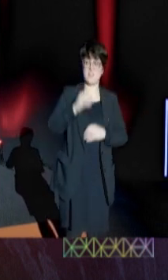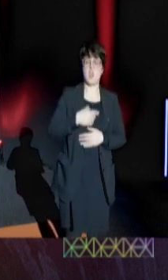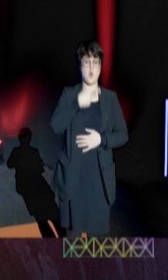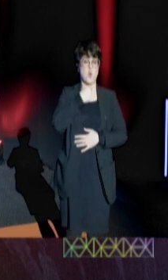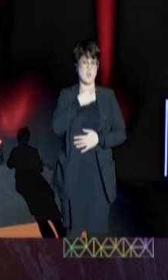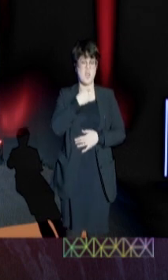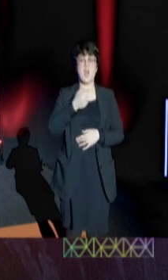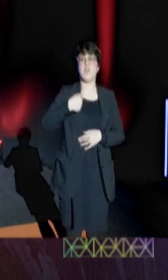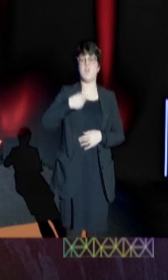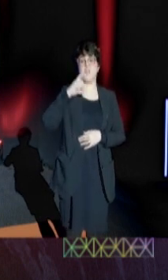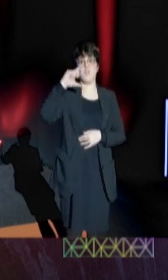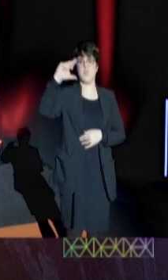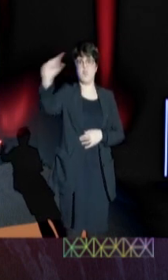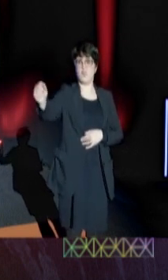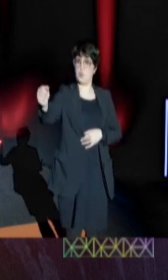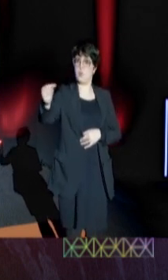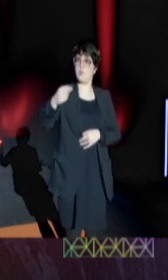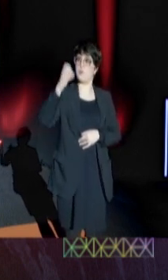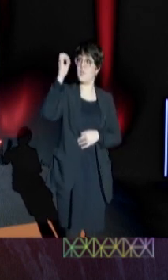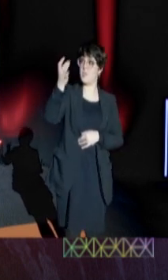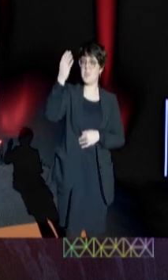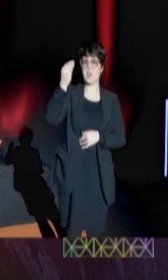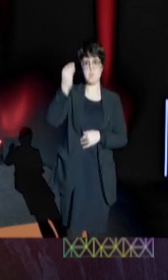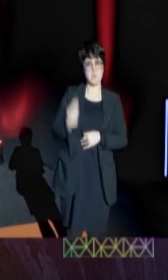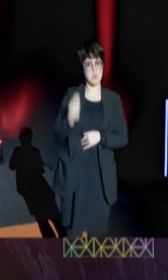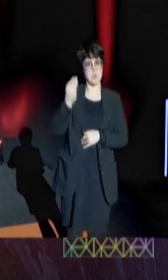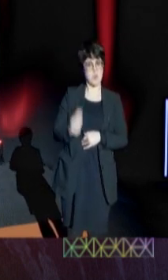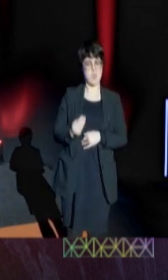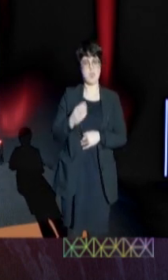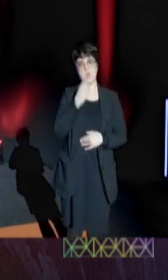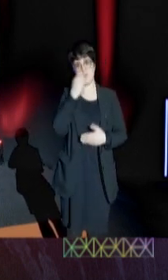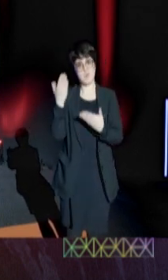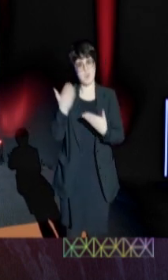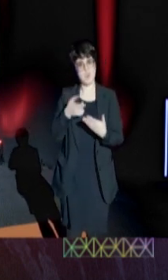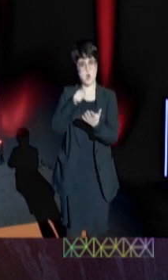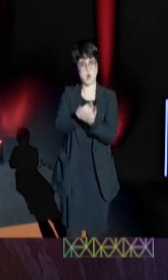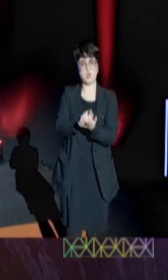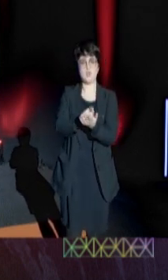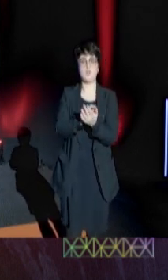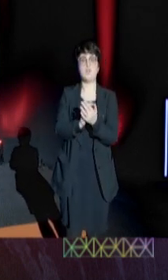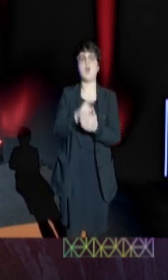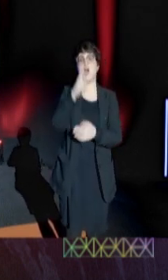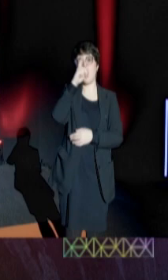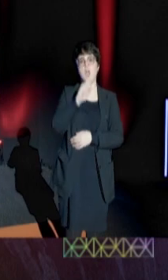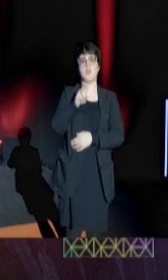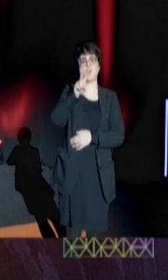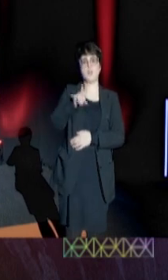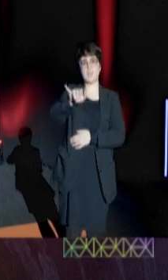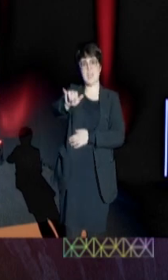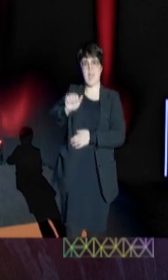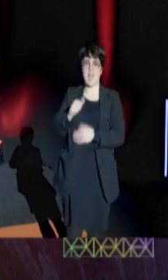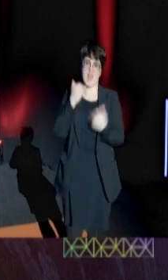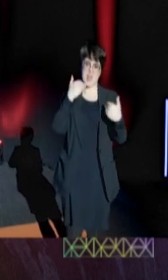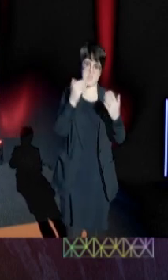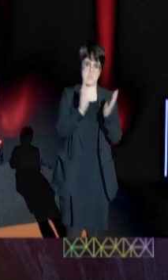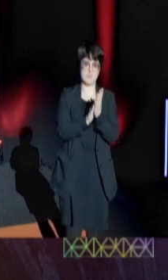decíamos con un par de buenas ideas y bienvenidos de nuevo al año dos de la ía